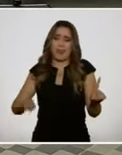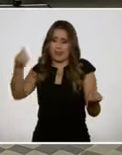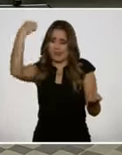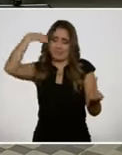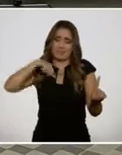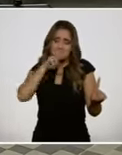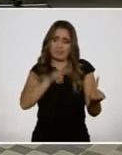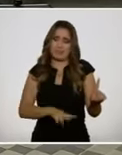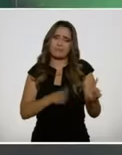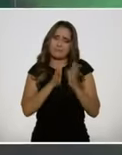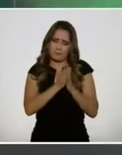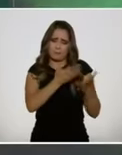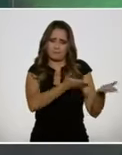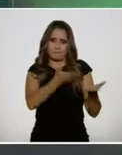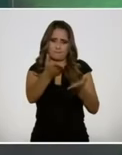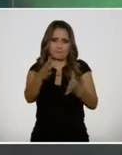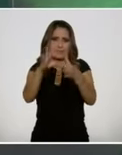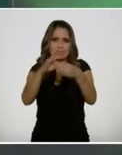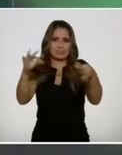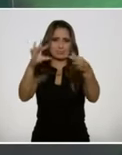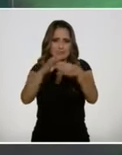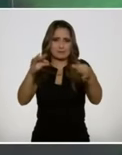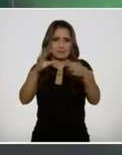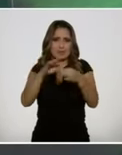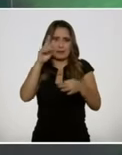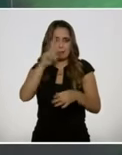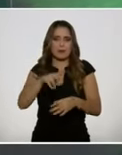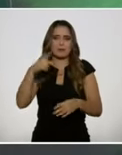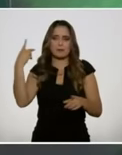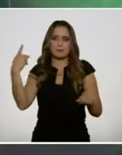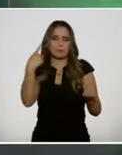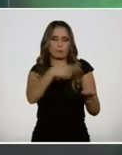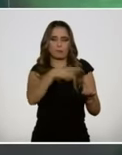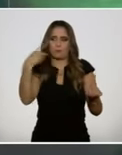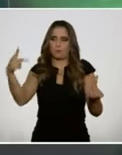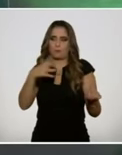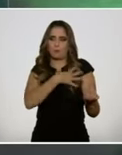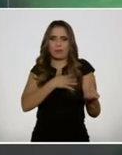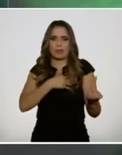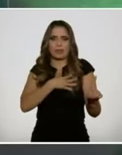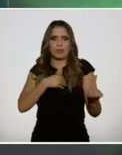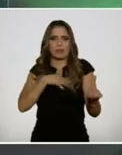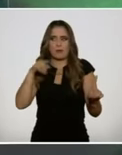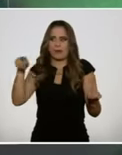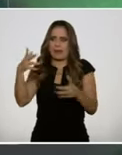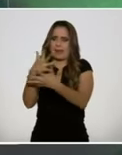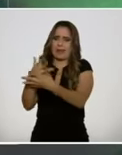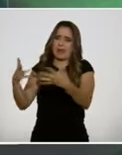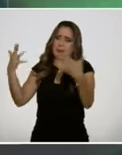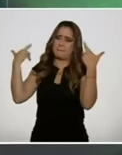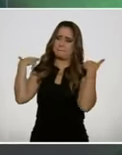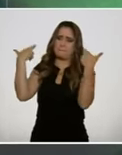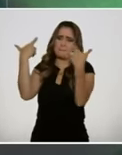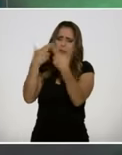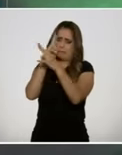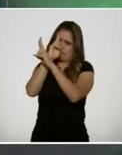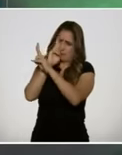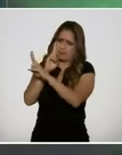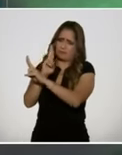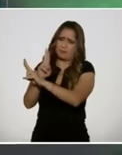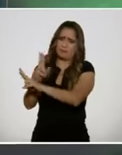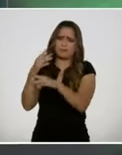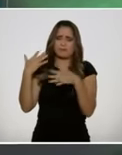mensaje, sobre todo por pues eso, ¿no?, que dio la vida de ser hijo de un gran maestro para todos